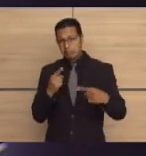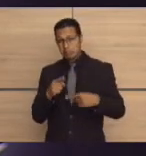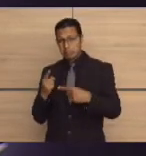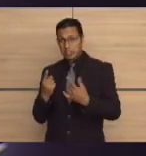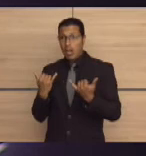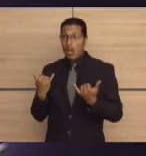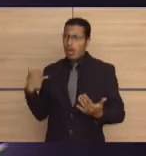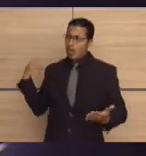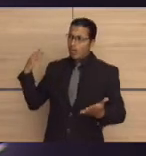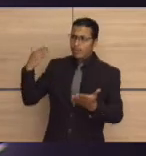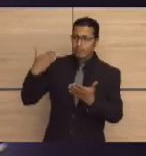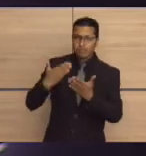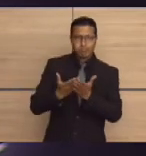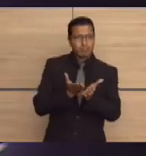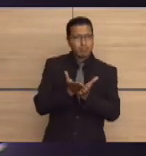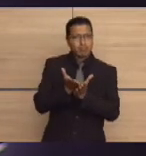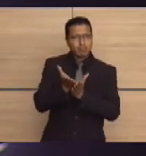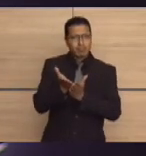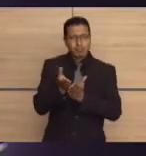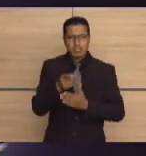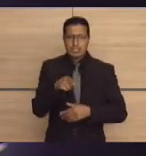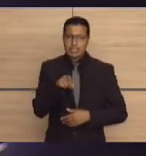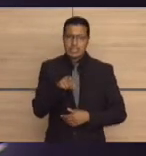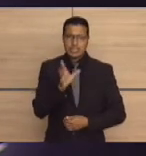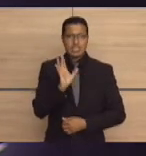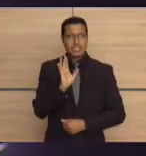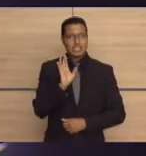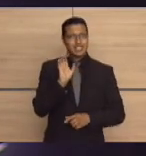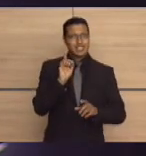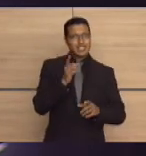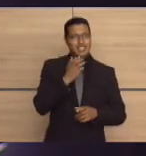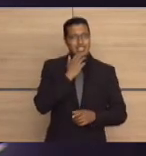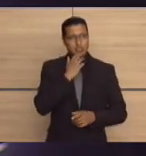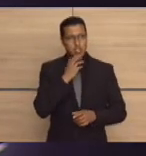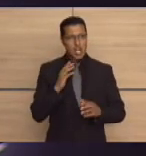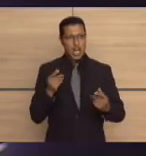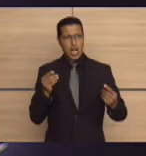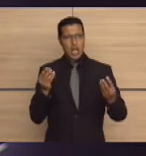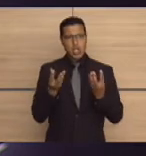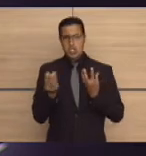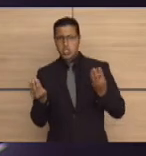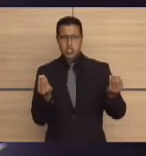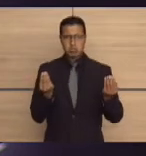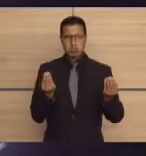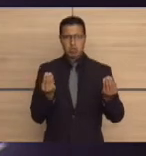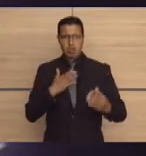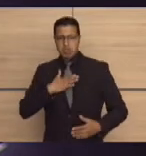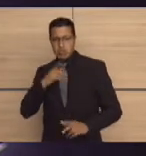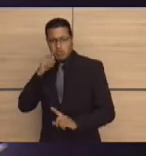hoy, y que es un conflicto apasionante porque no es caprichoso, no es arbitrario, sino que es un